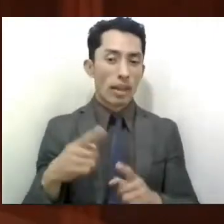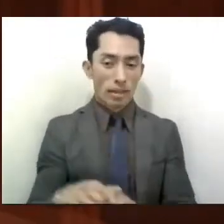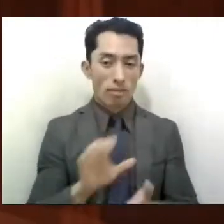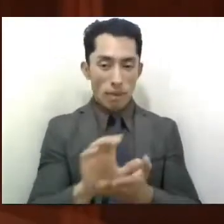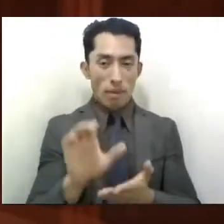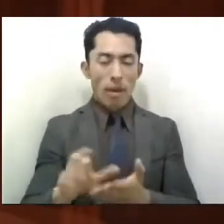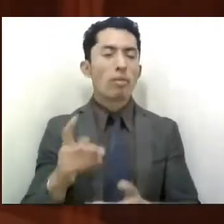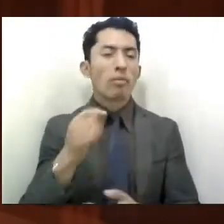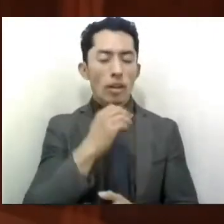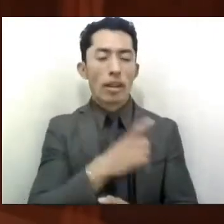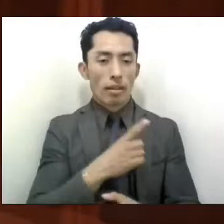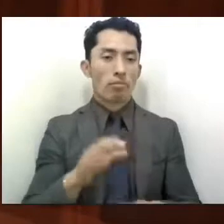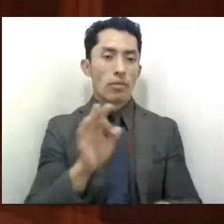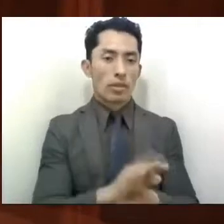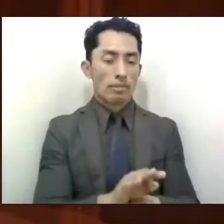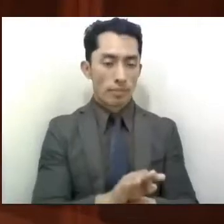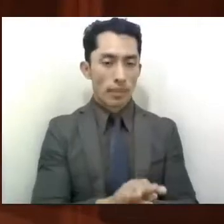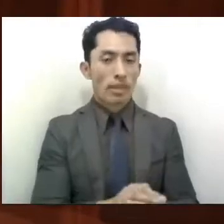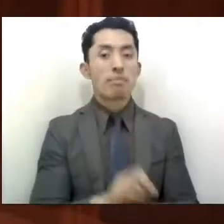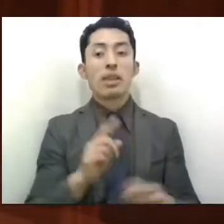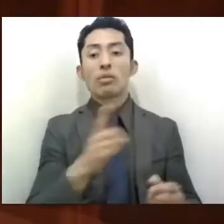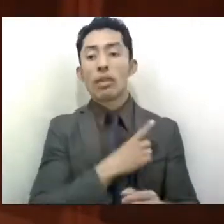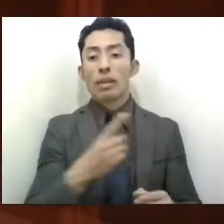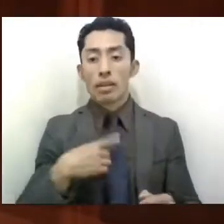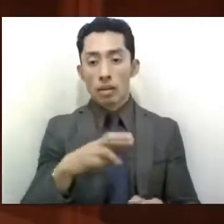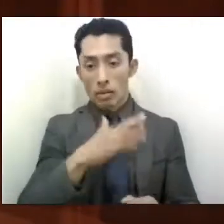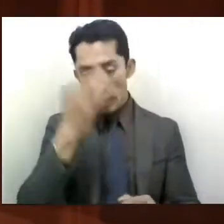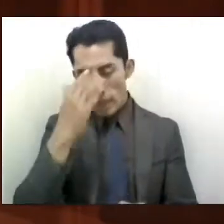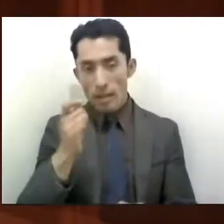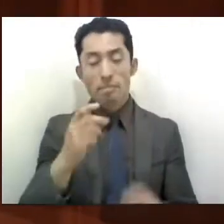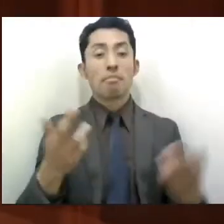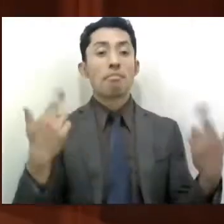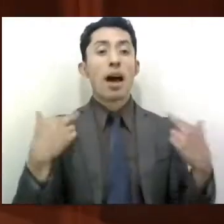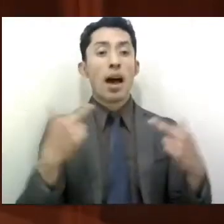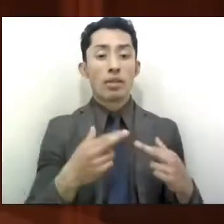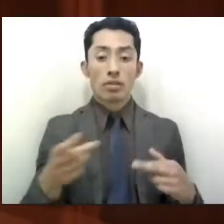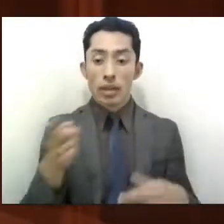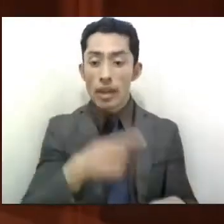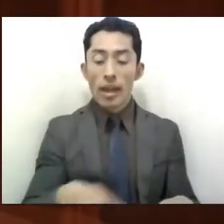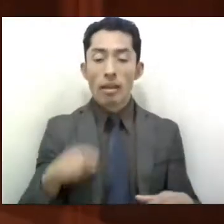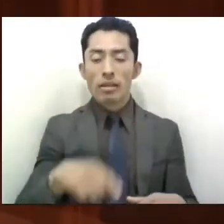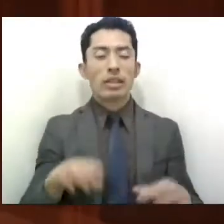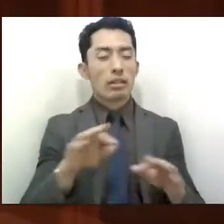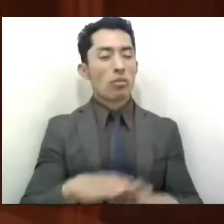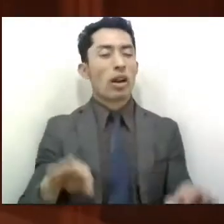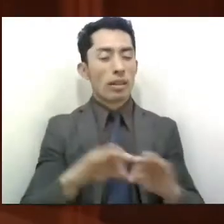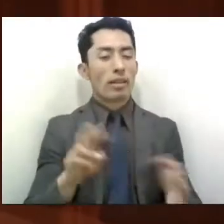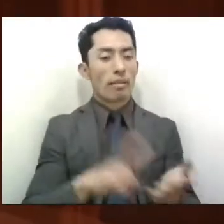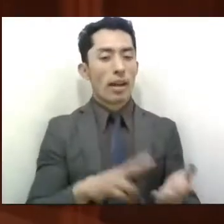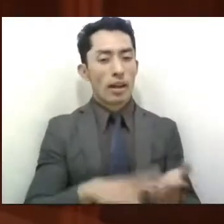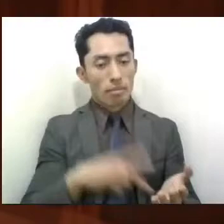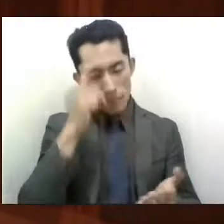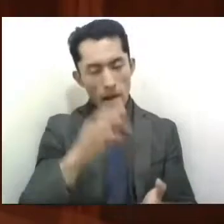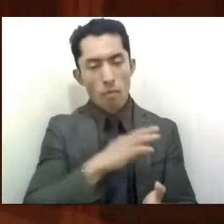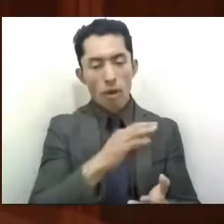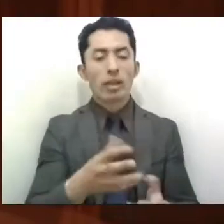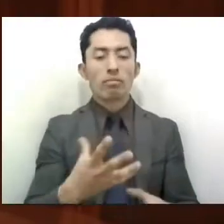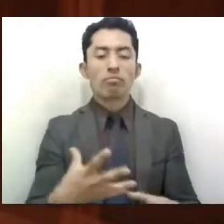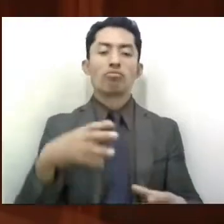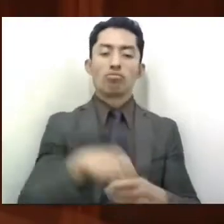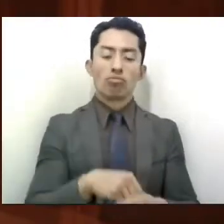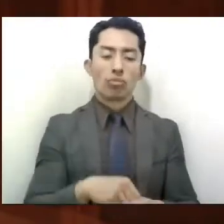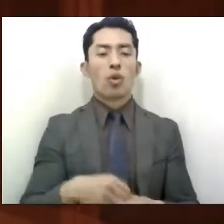Debemos reconocer que los docentes son el eje indispensable para generar sociedades inclusivas, justas,